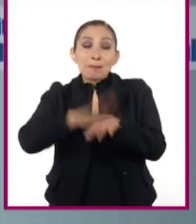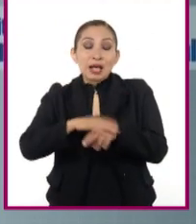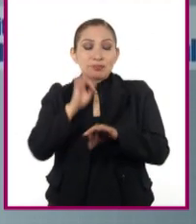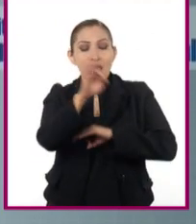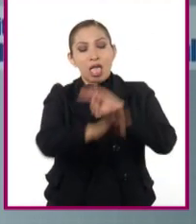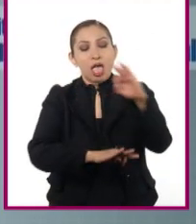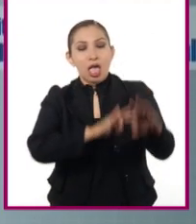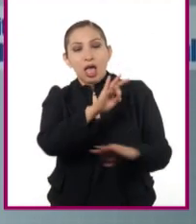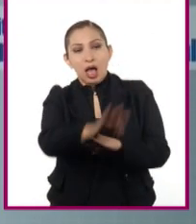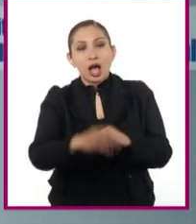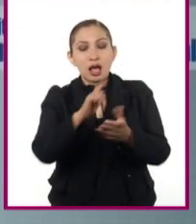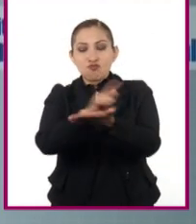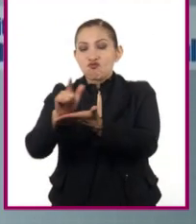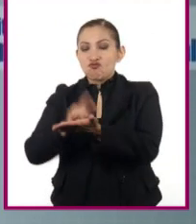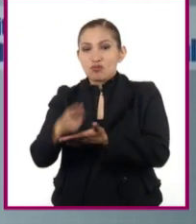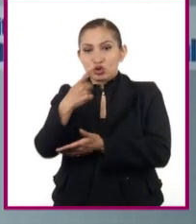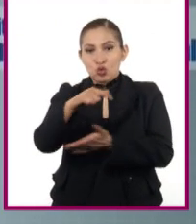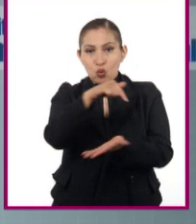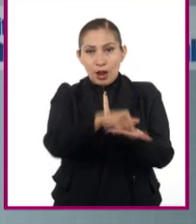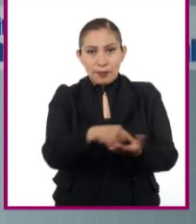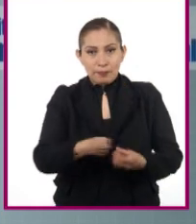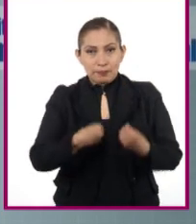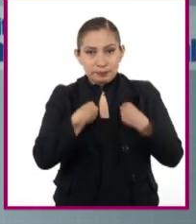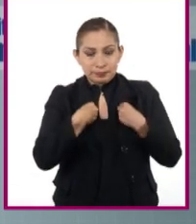en el mantenimiento de los corrales.